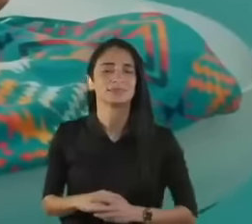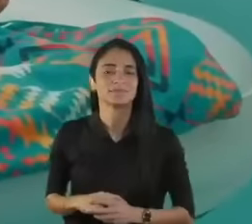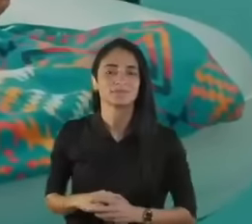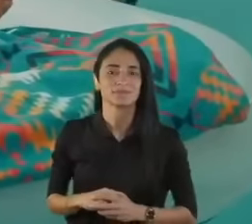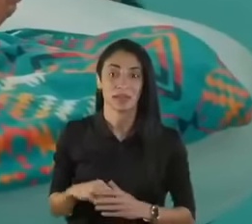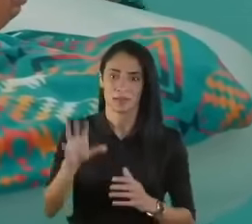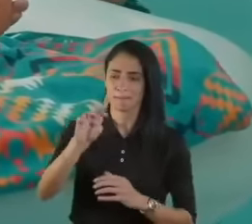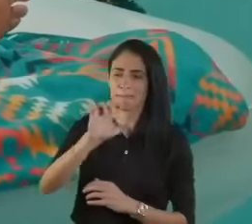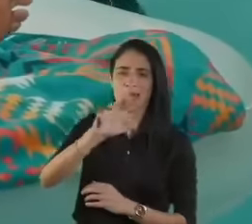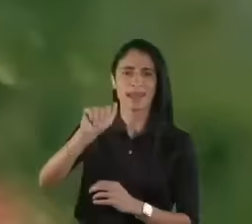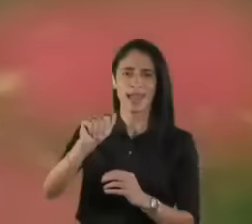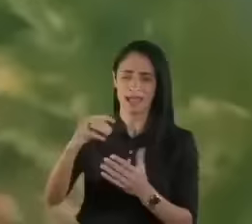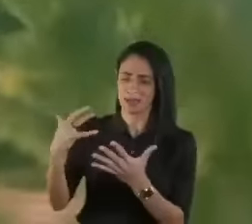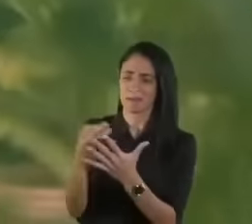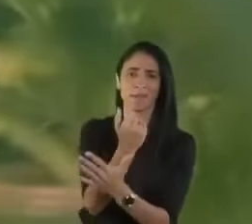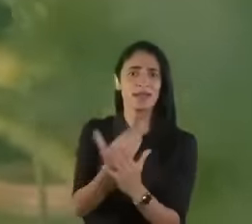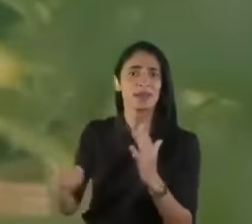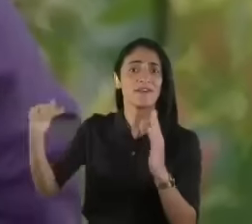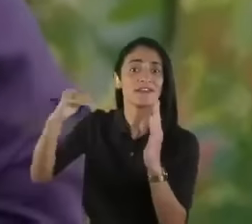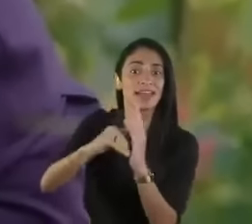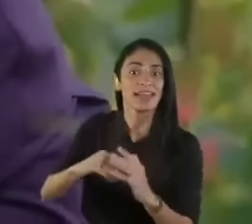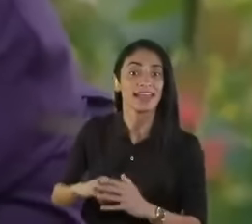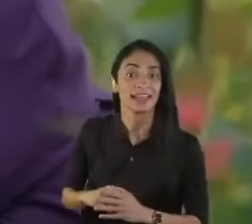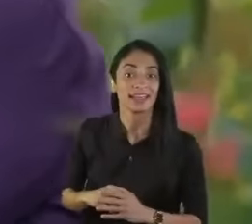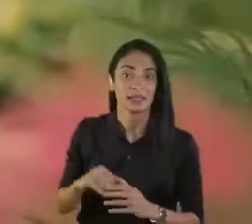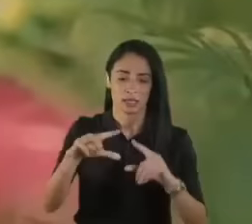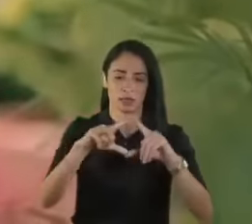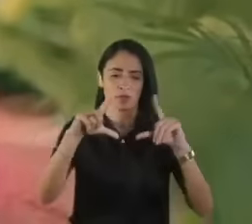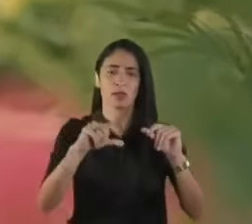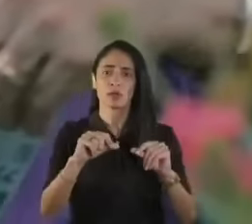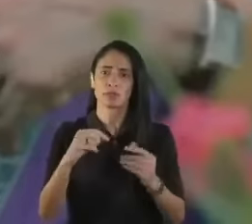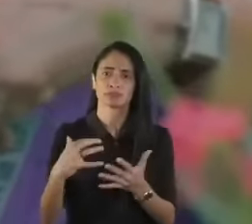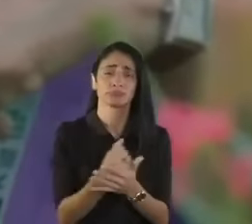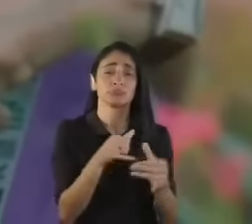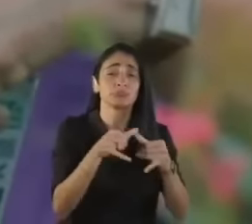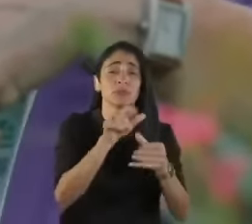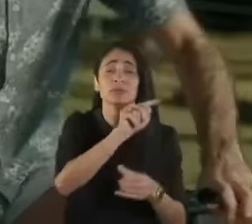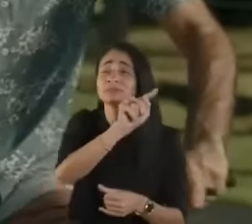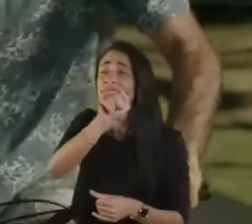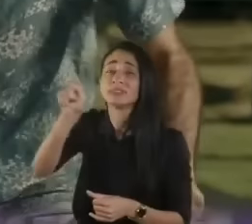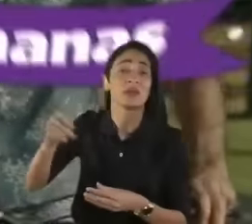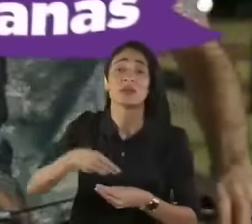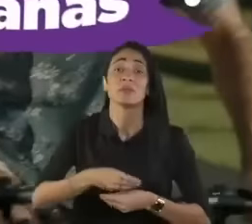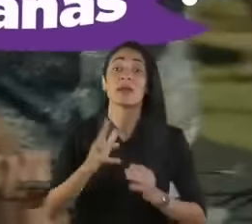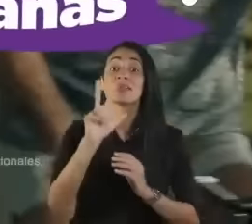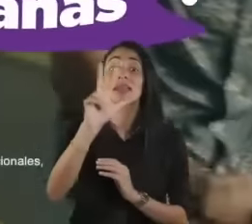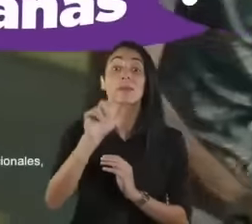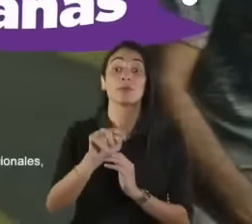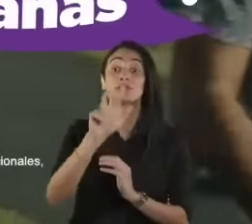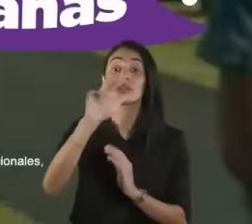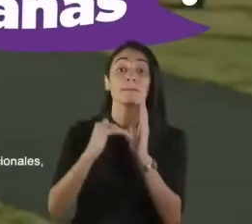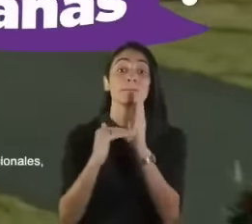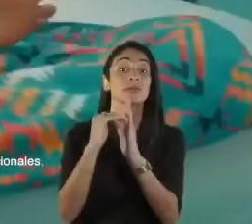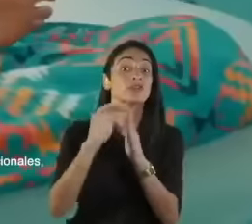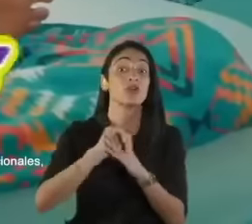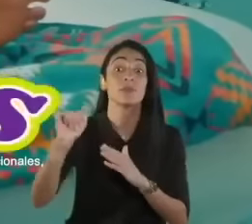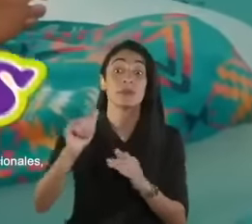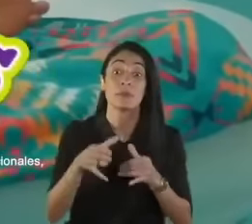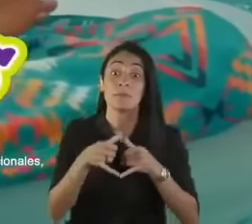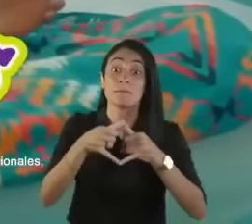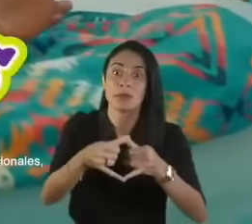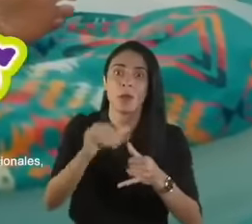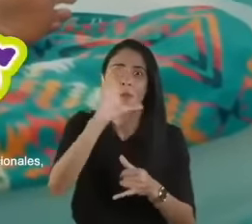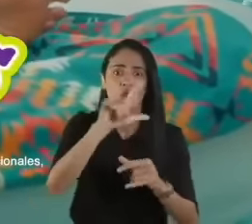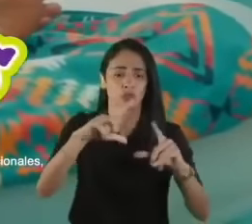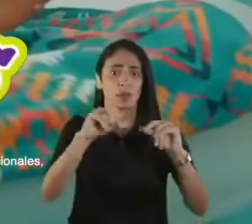¡Tu billetito, para que te pegue! ¡María, para que te pegues otra vez! Los billeteros están por todas partes, repartiendo más de